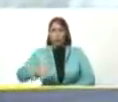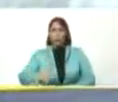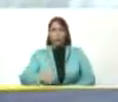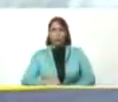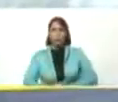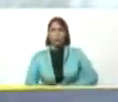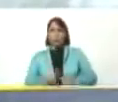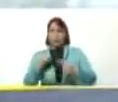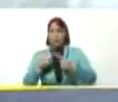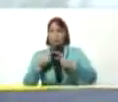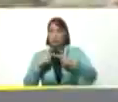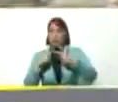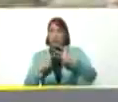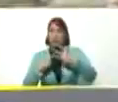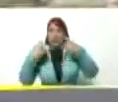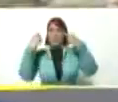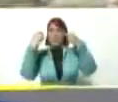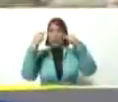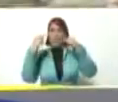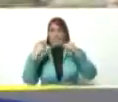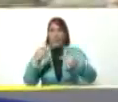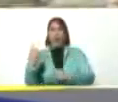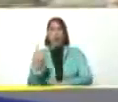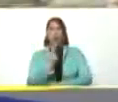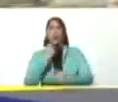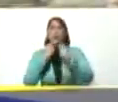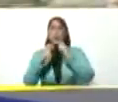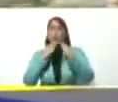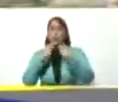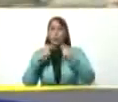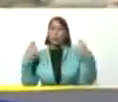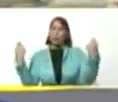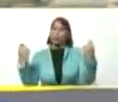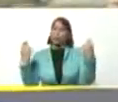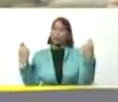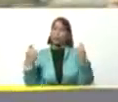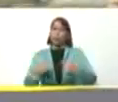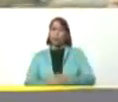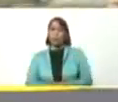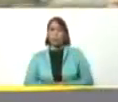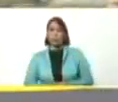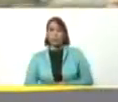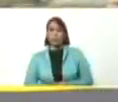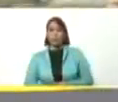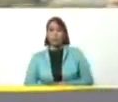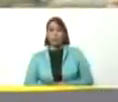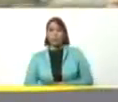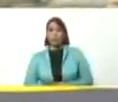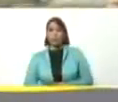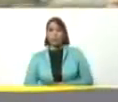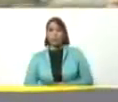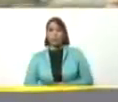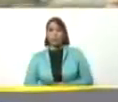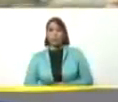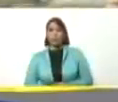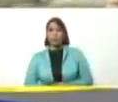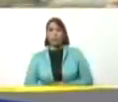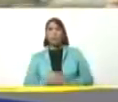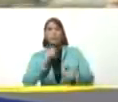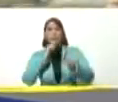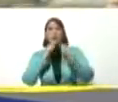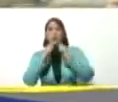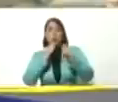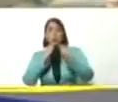en distintas etapas, el único turismo que se promovió fue el turismo... emisivo. ¿Cómo lo llaman ustedes?